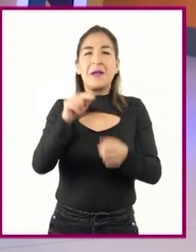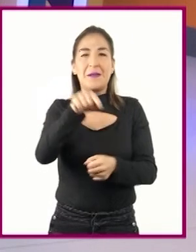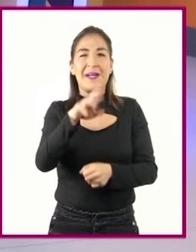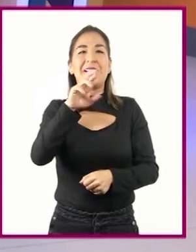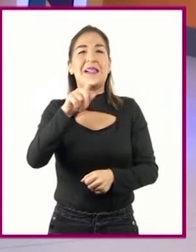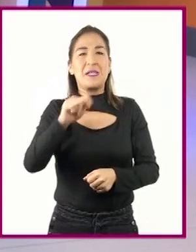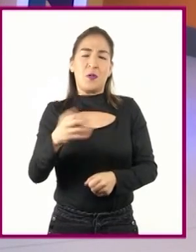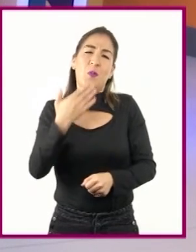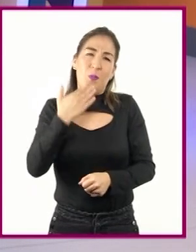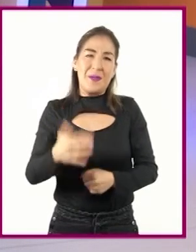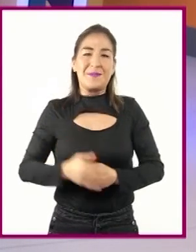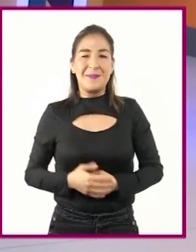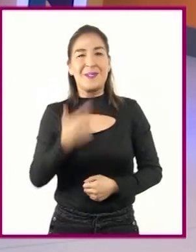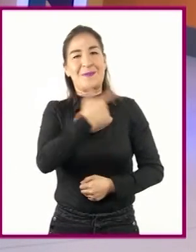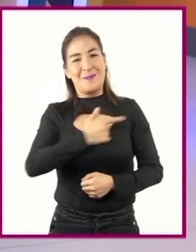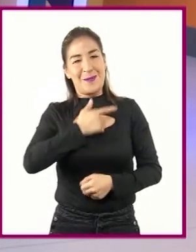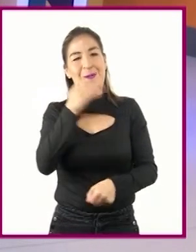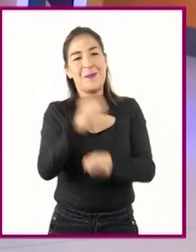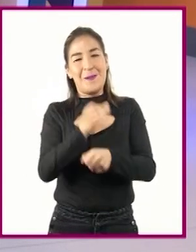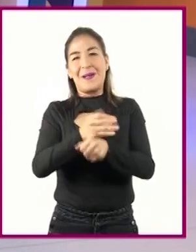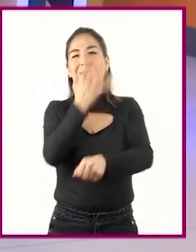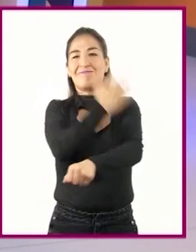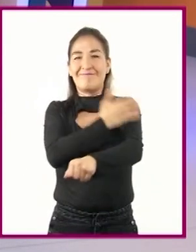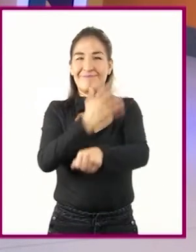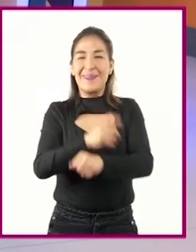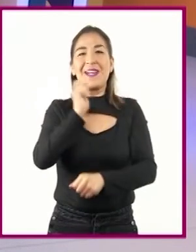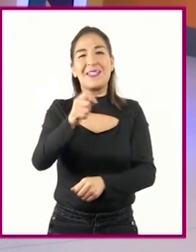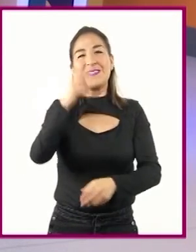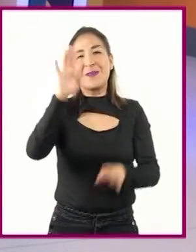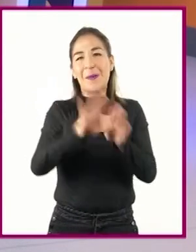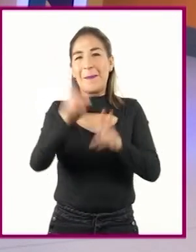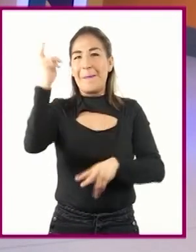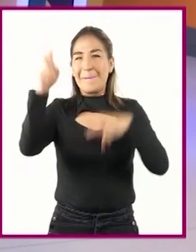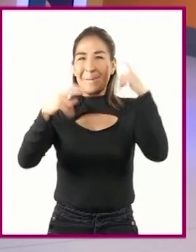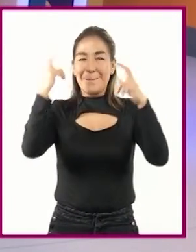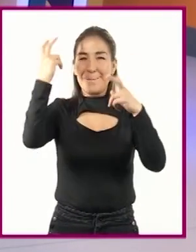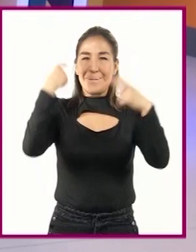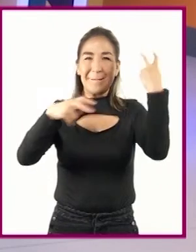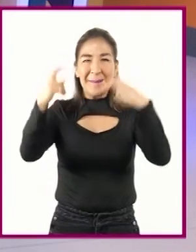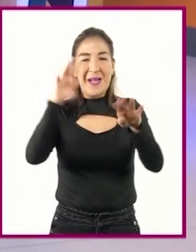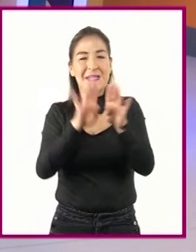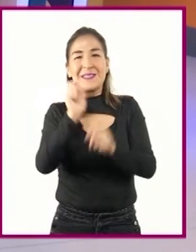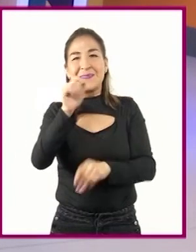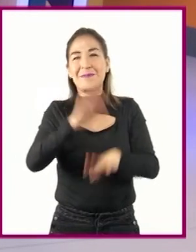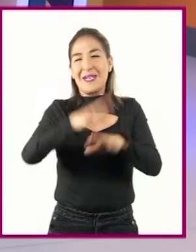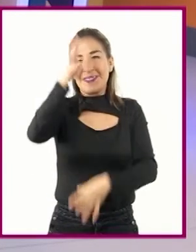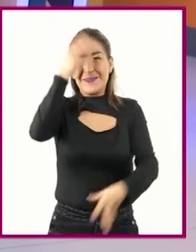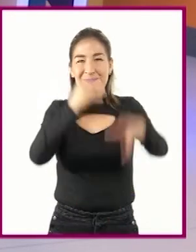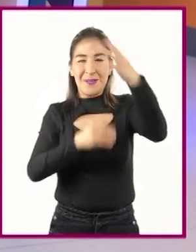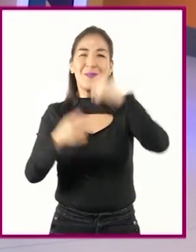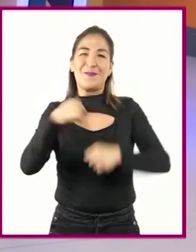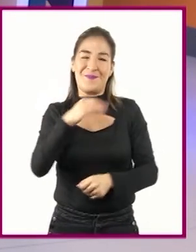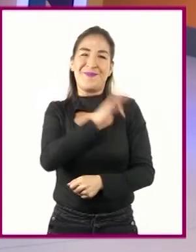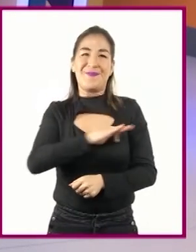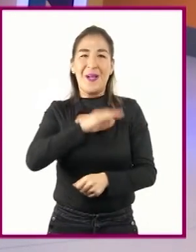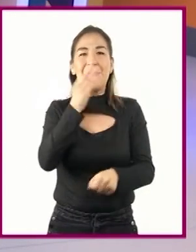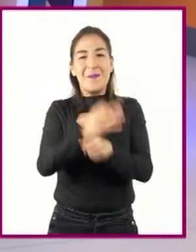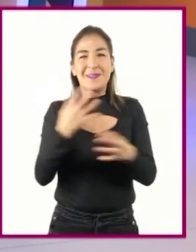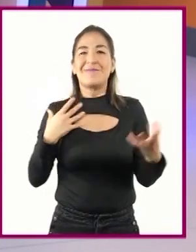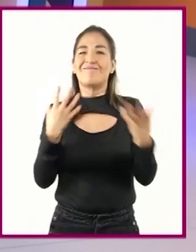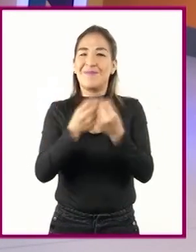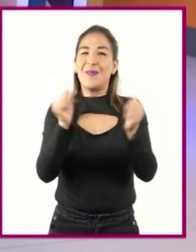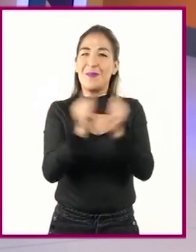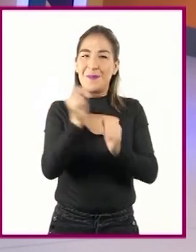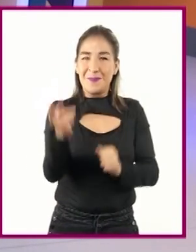adecuados. Fue un placer acompañarlos en esta aventura llena de conocimientos. Estuve muy feliz de trabajar una vez más con